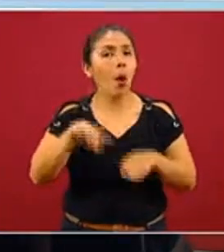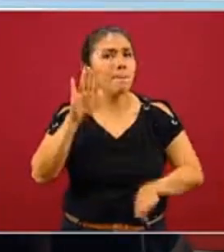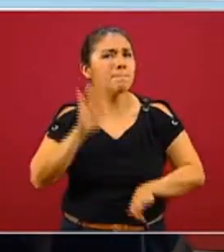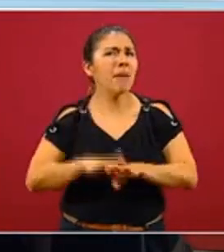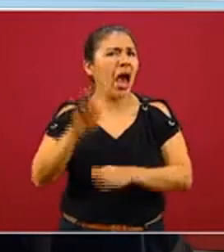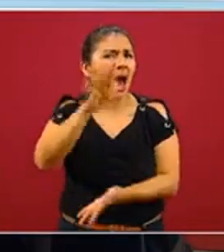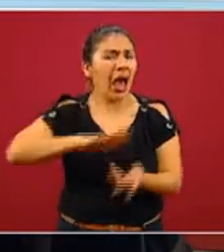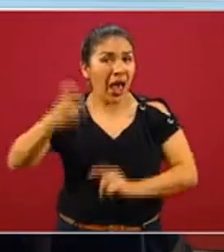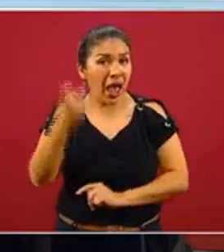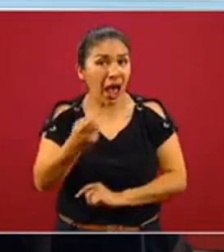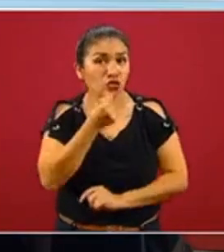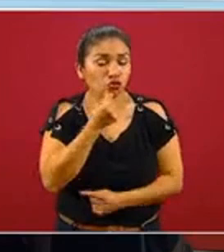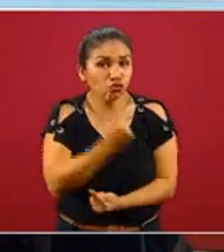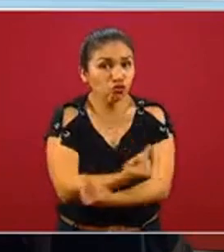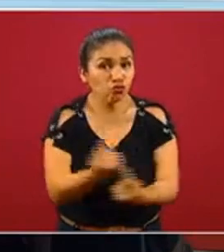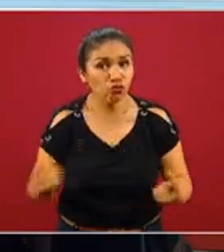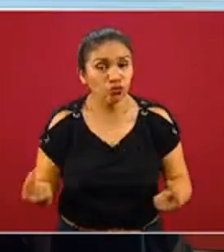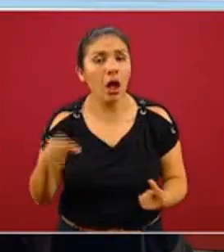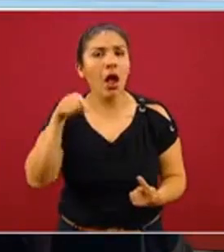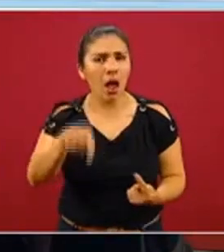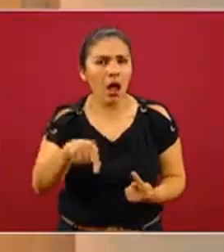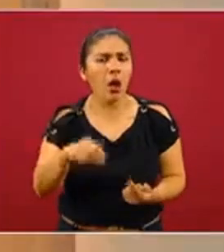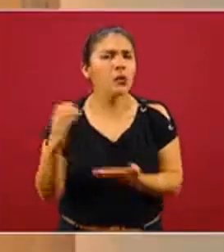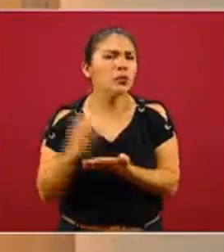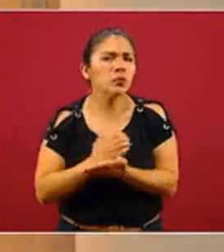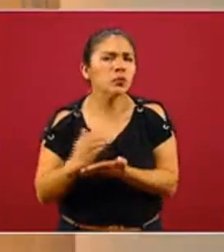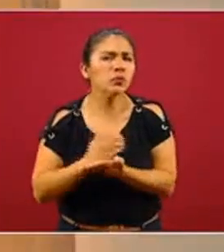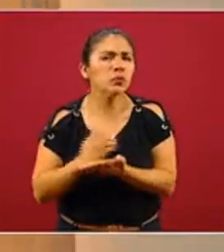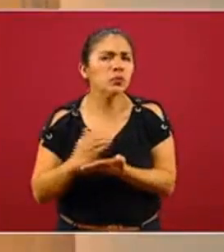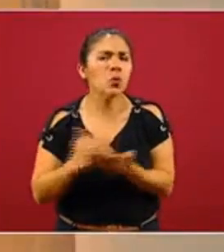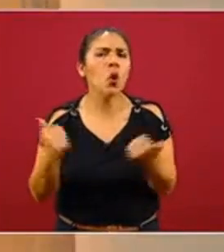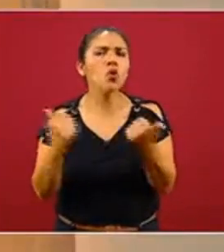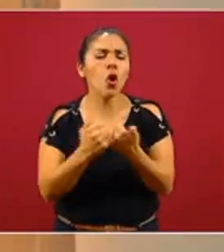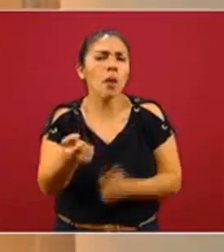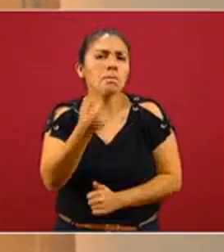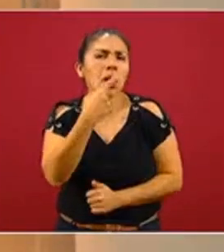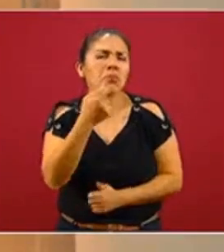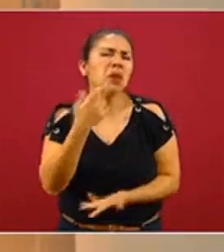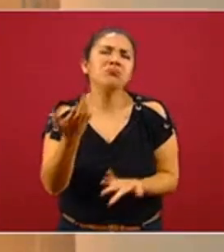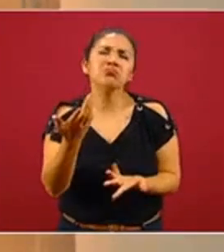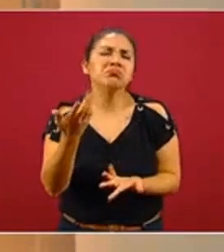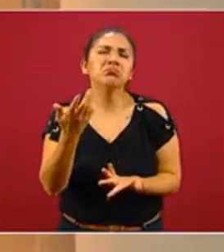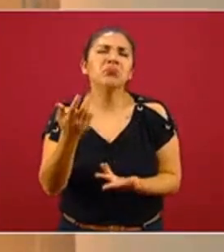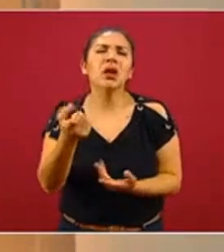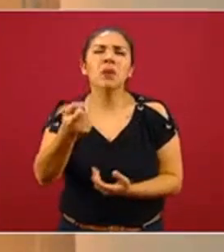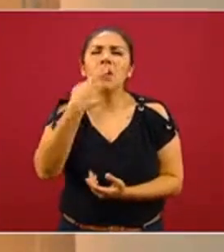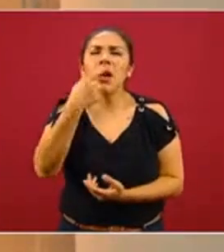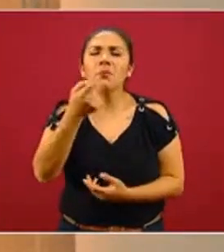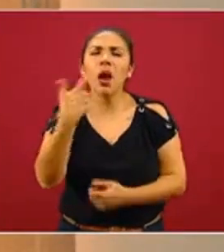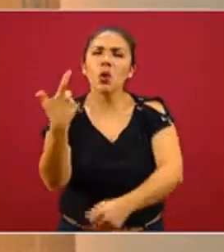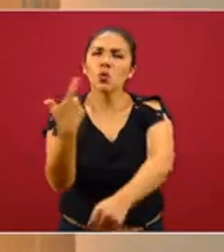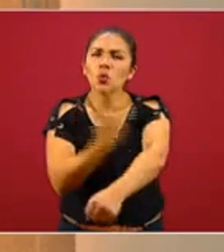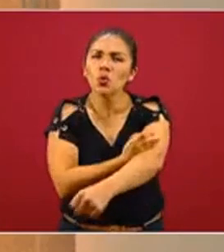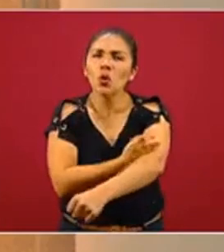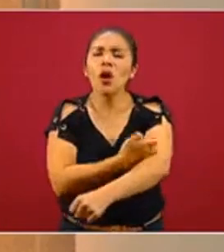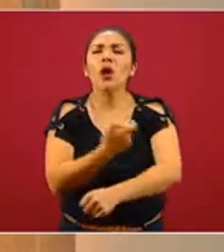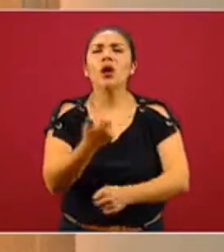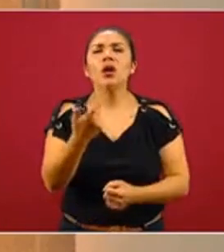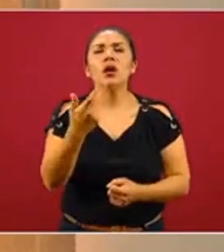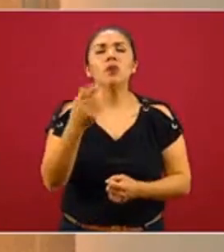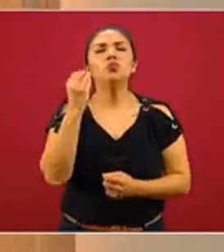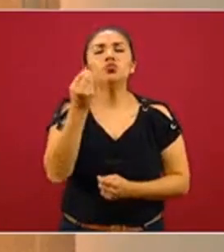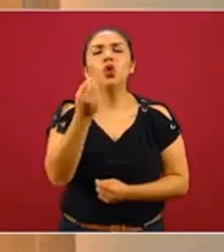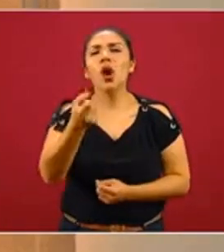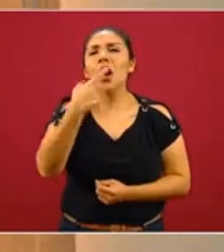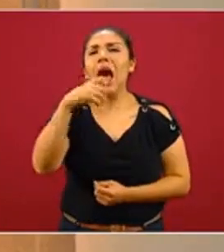estos niños pues mejoran con tratamiento. El tratamiento es con inmunoglobulina intravenosa, dosis altas de